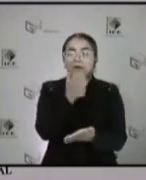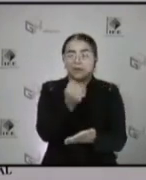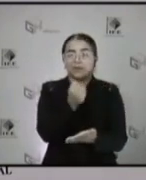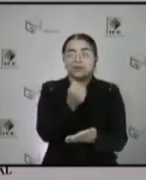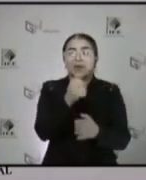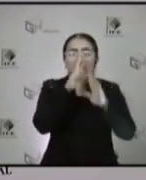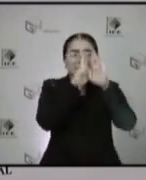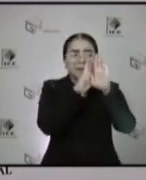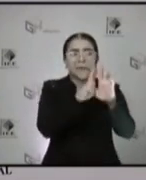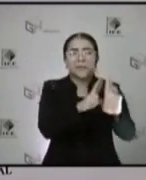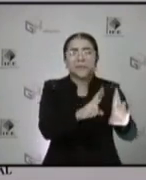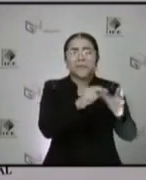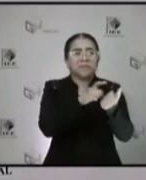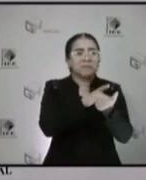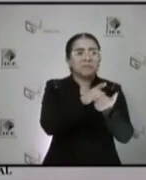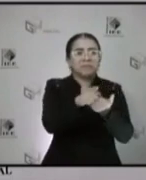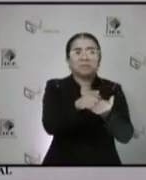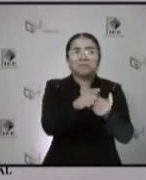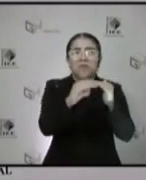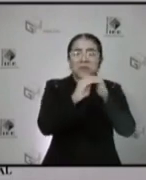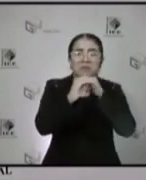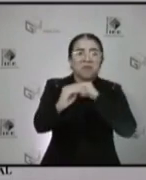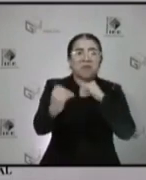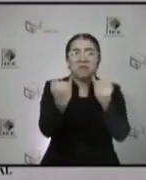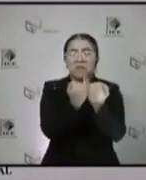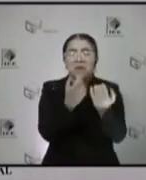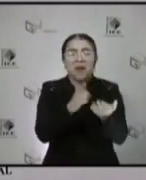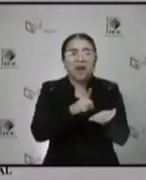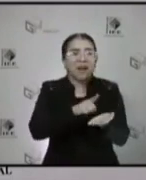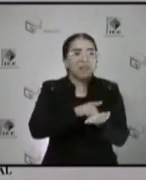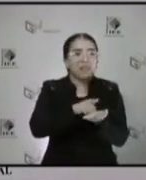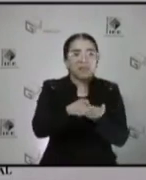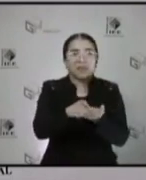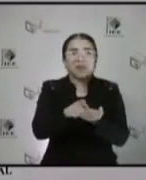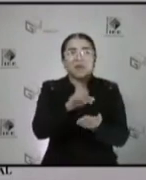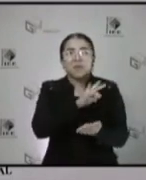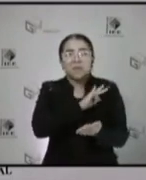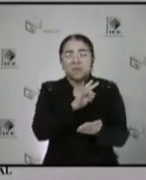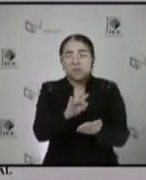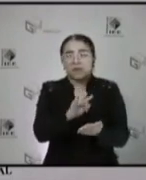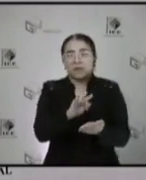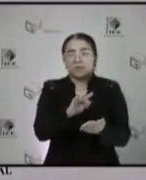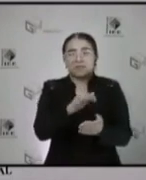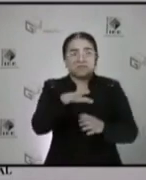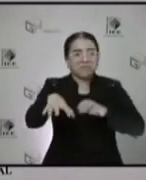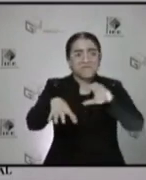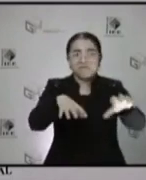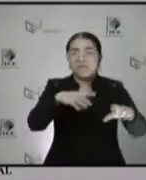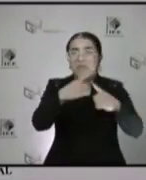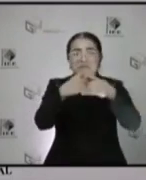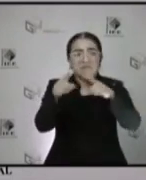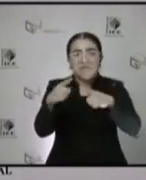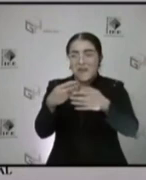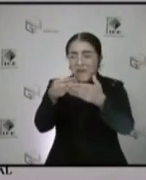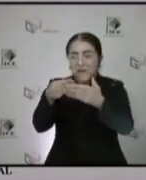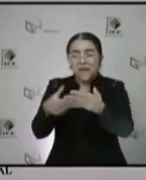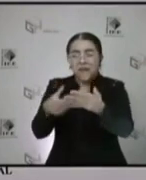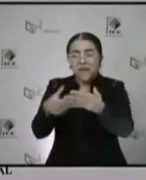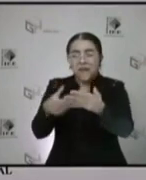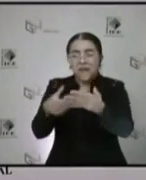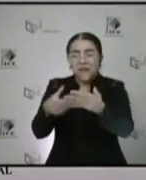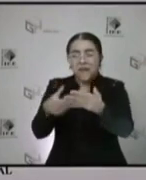a sus derechos y al acceso igualitario de oportunidades en todos los ámbitos. Nunca más